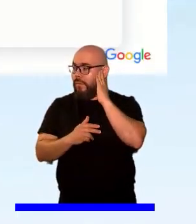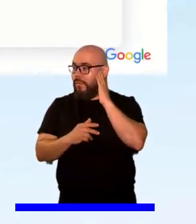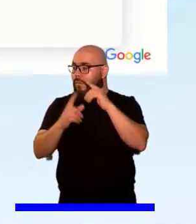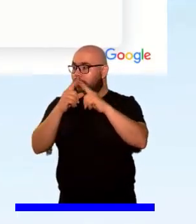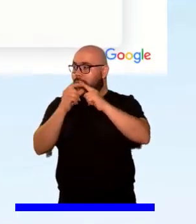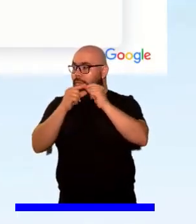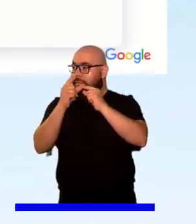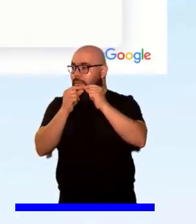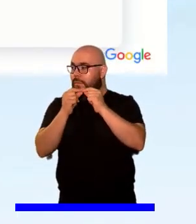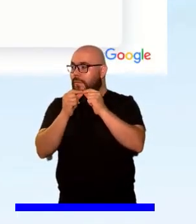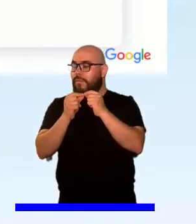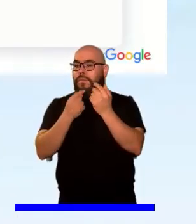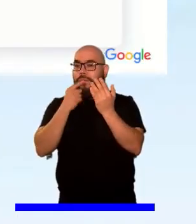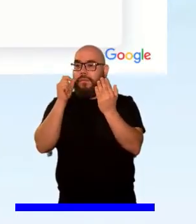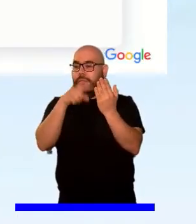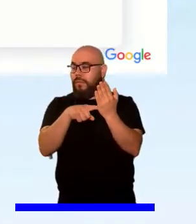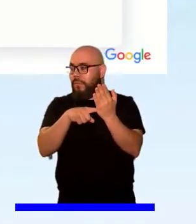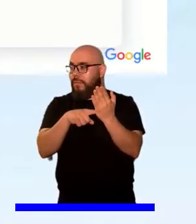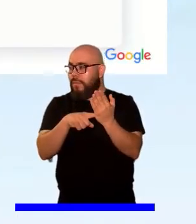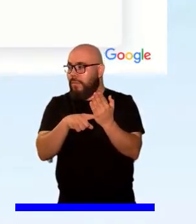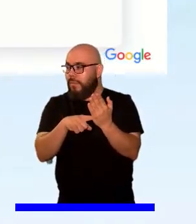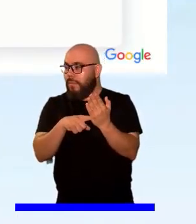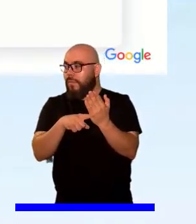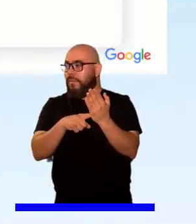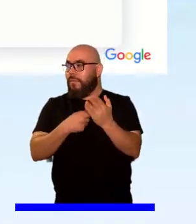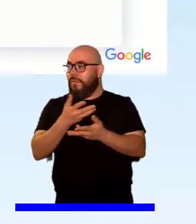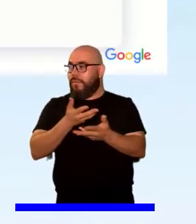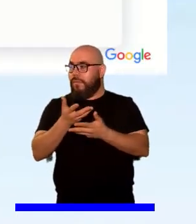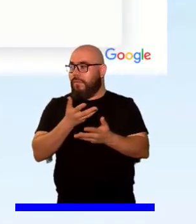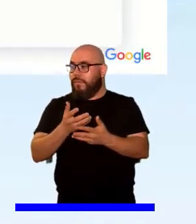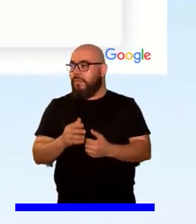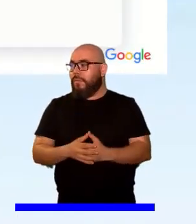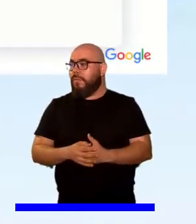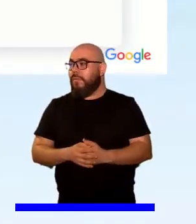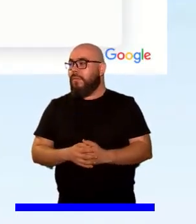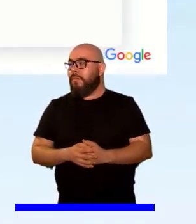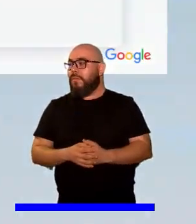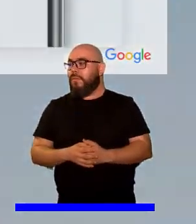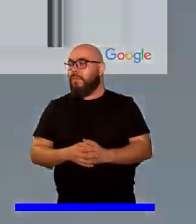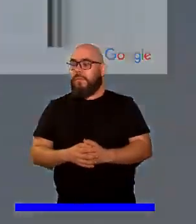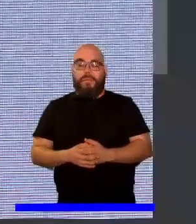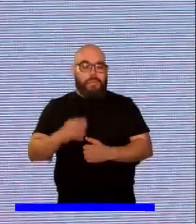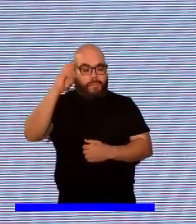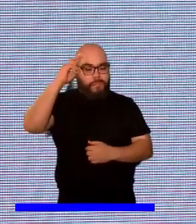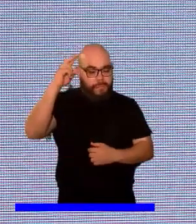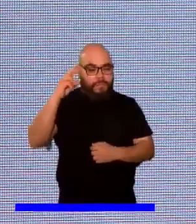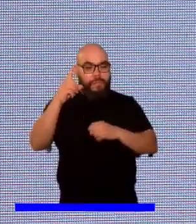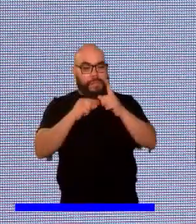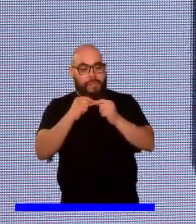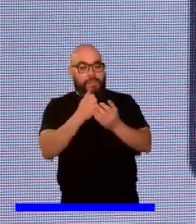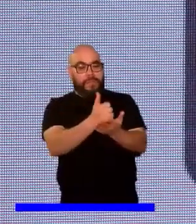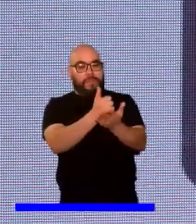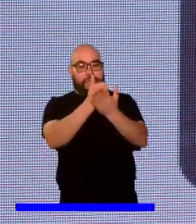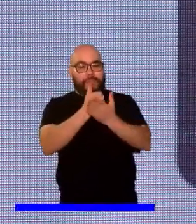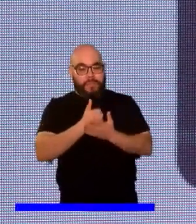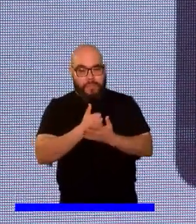Gemini. Y le voy a decir que quiero que interactuemos en vivo. Le prendí la cámara y, hola Gemini, ¿me puedes